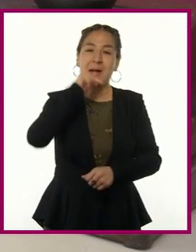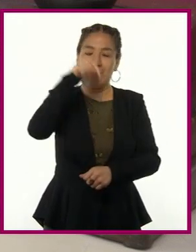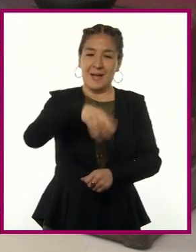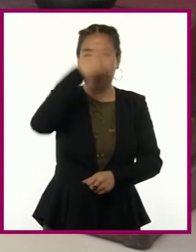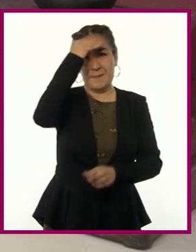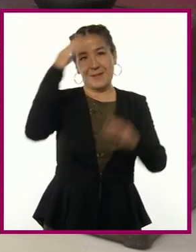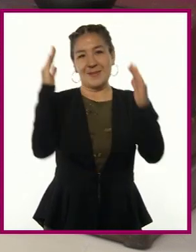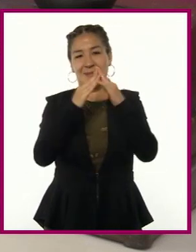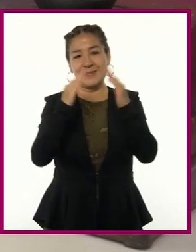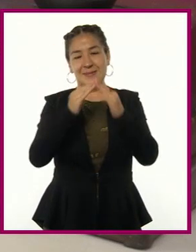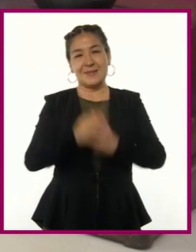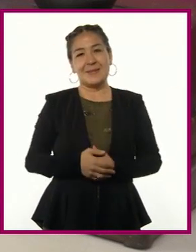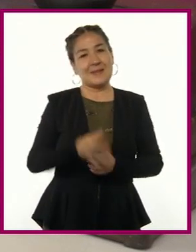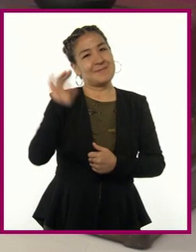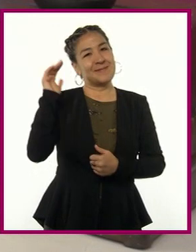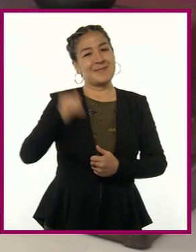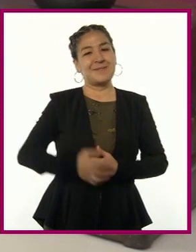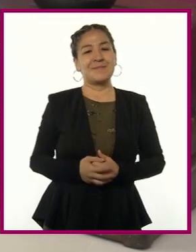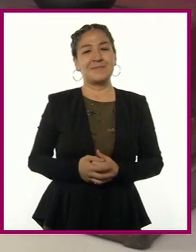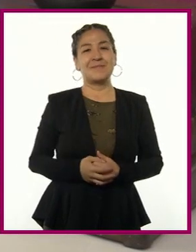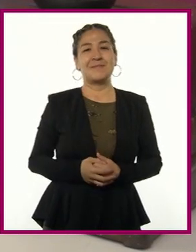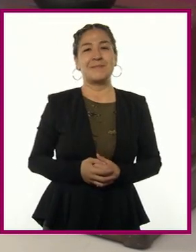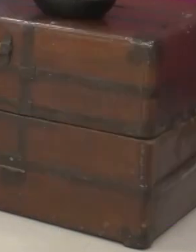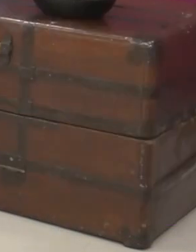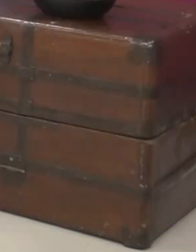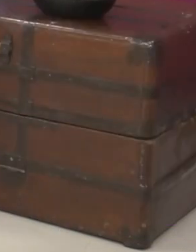Aprende en Casa. ¡Hasta la próxima!